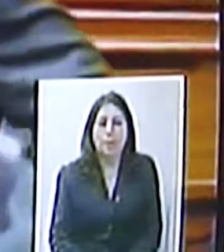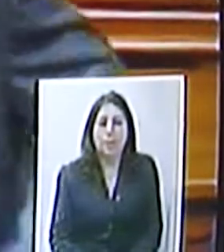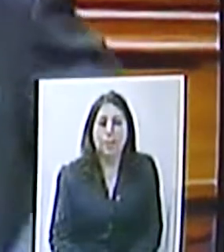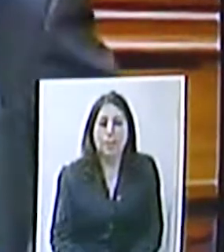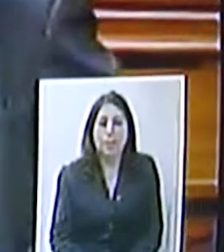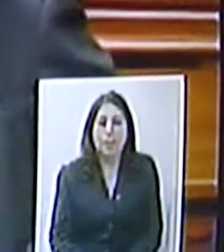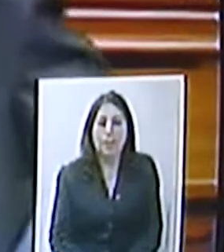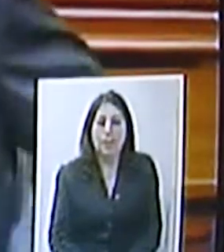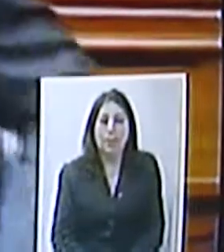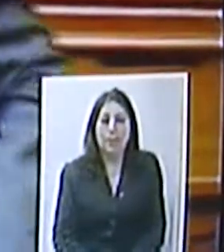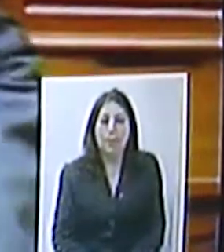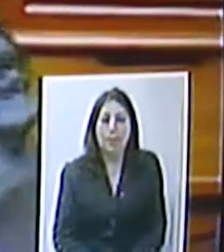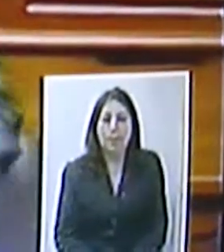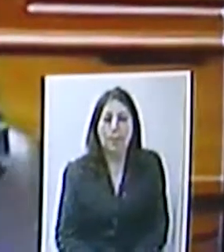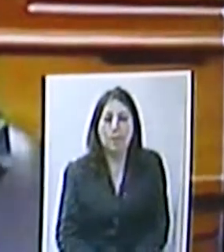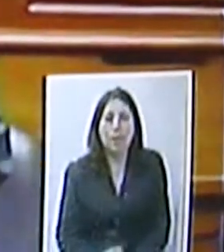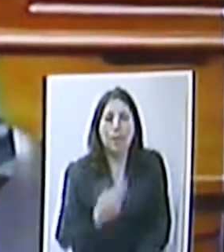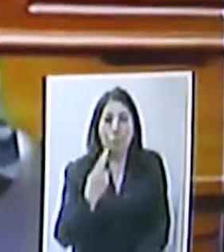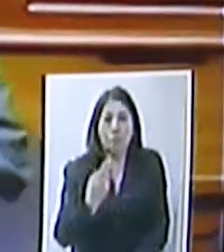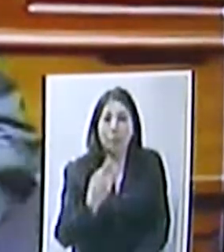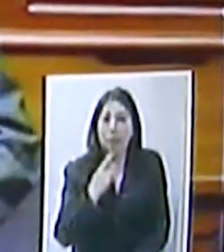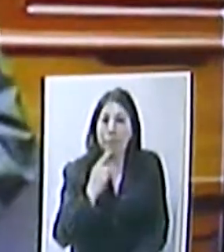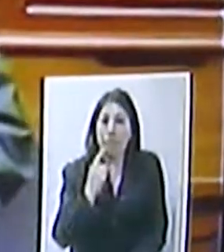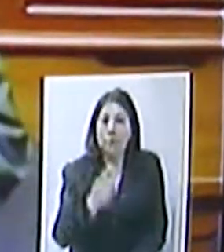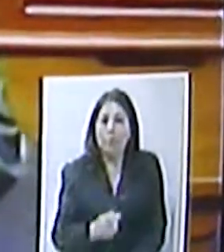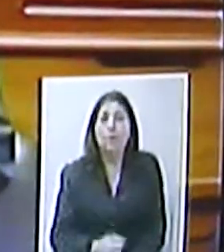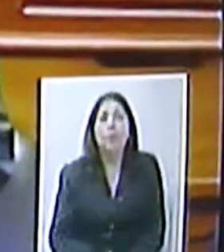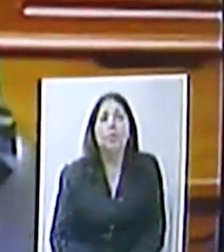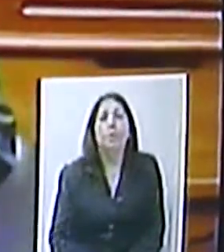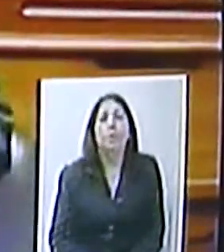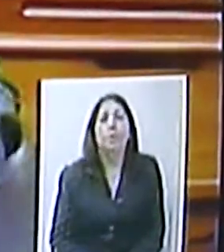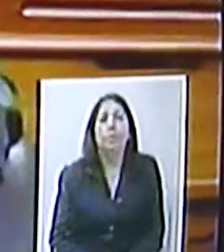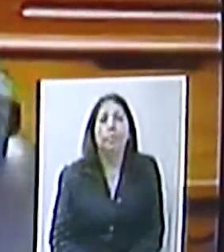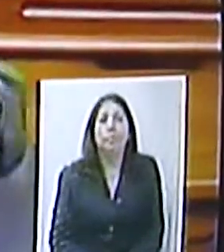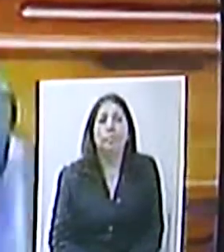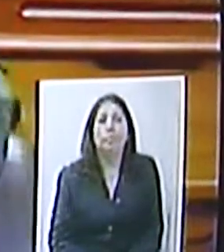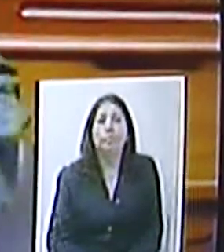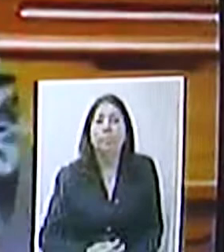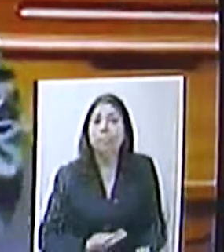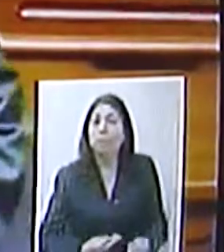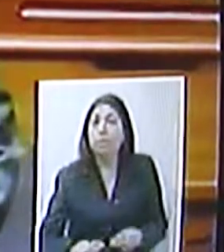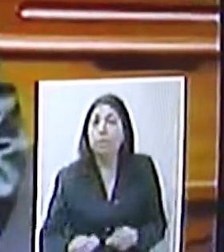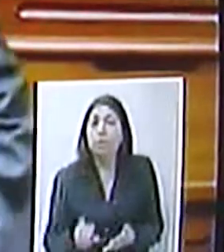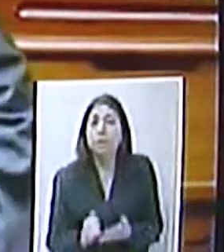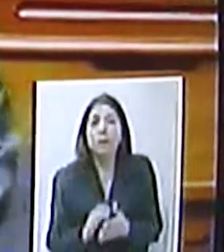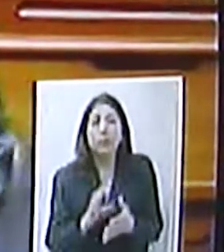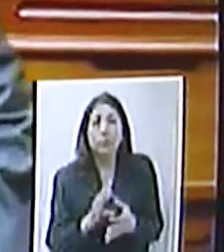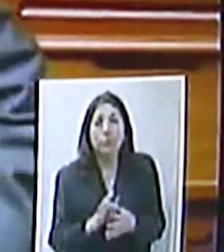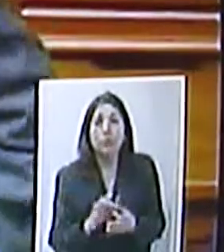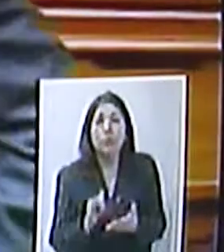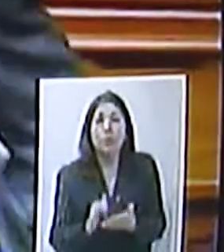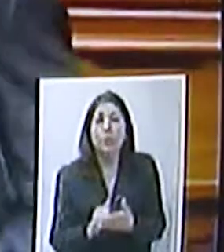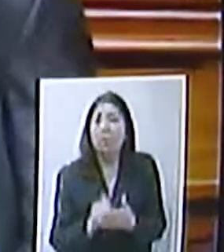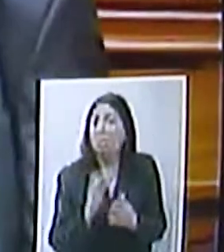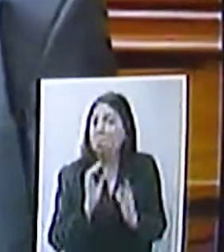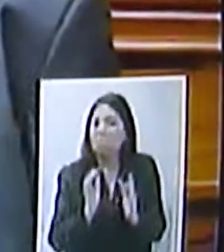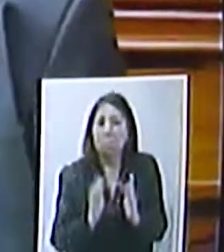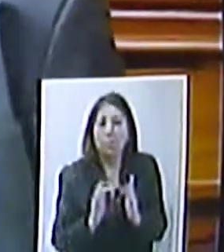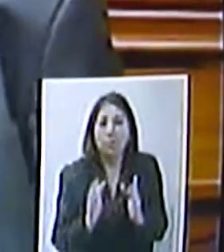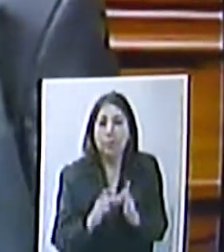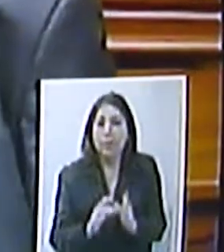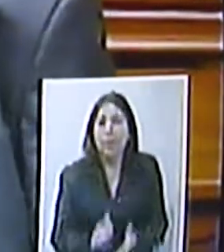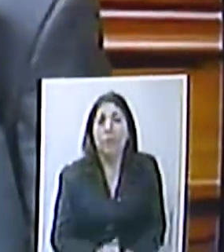señor presidente, respecto a estas denuncias de los desvíos de gas que